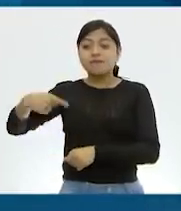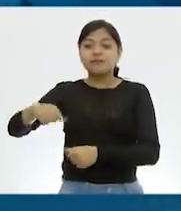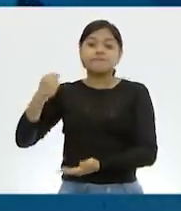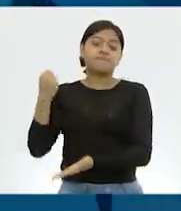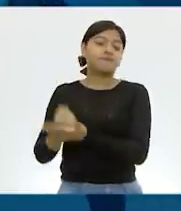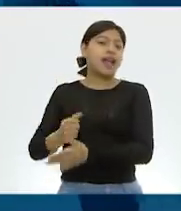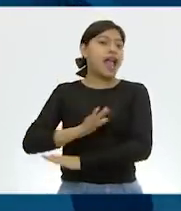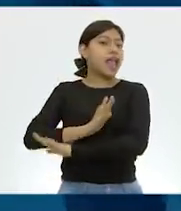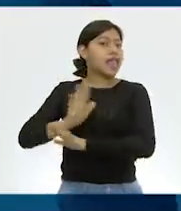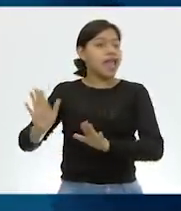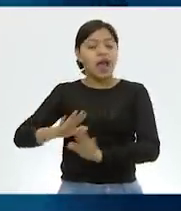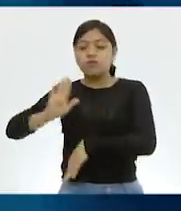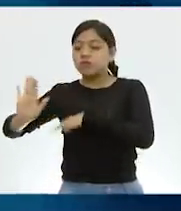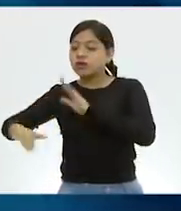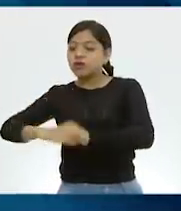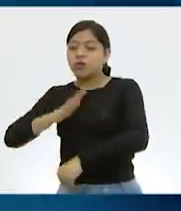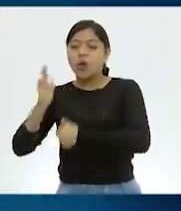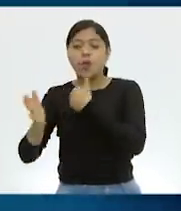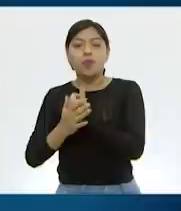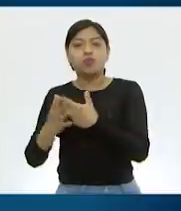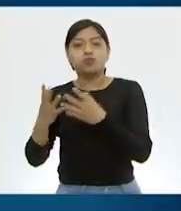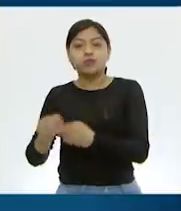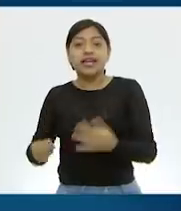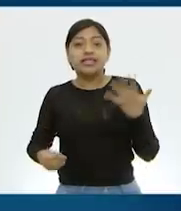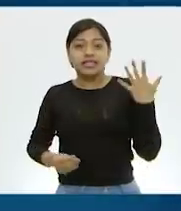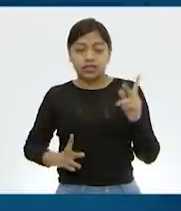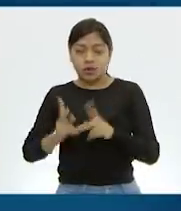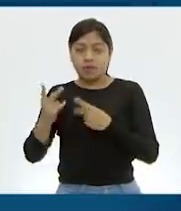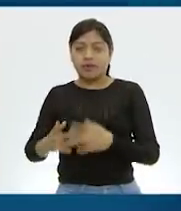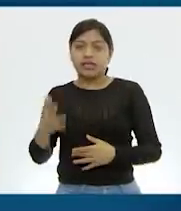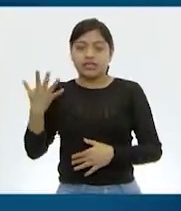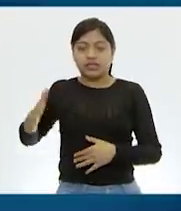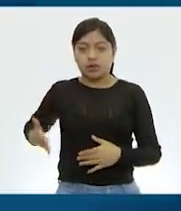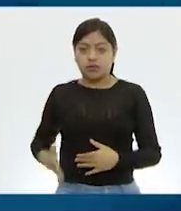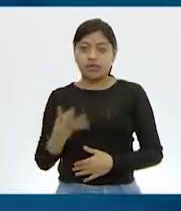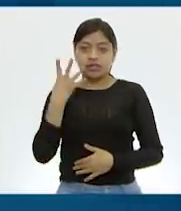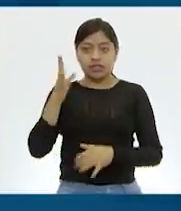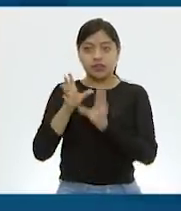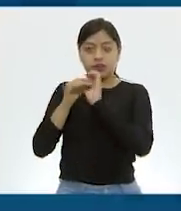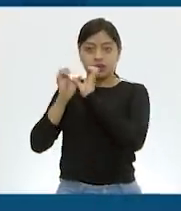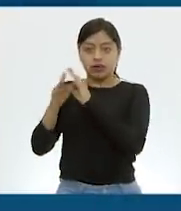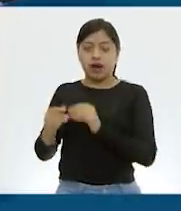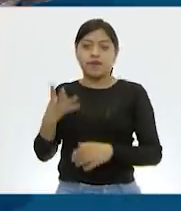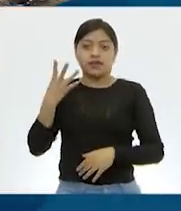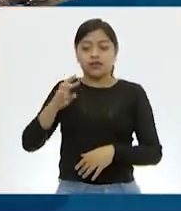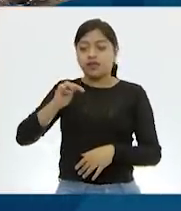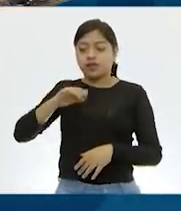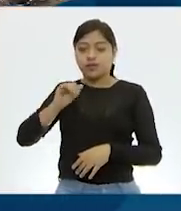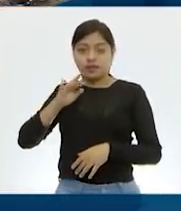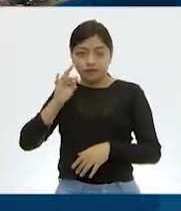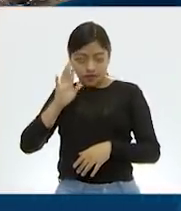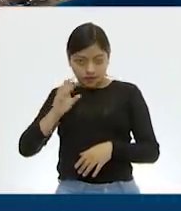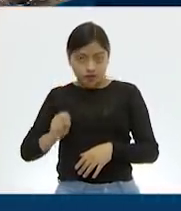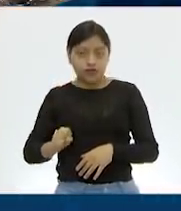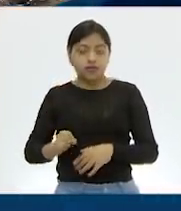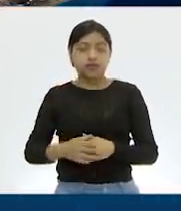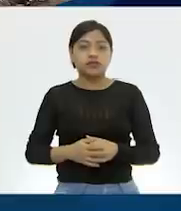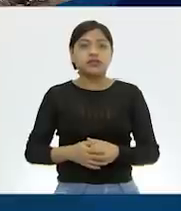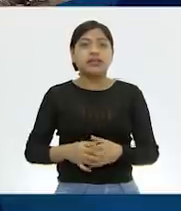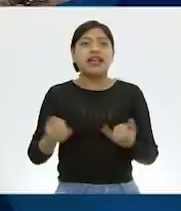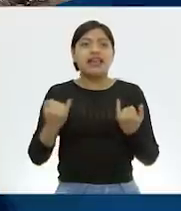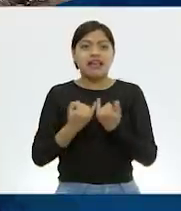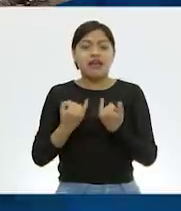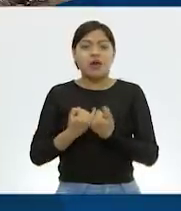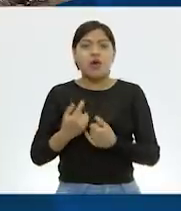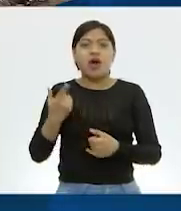extintas? 5 plantas, 5 peces, 4 aves, 4 mamíferos, incluyendo una